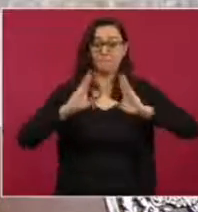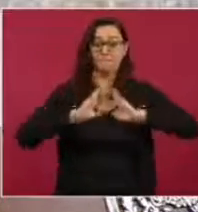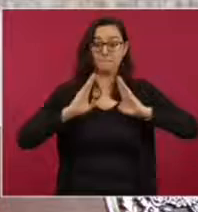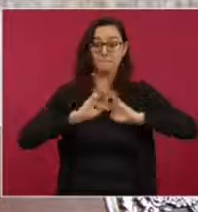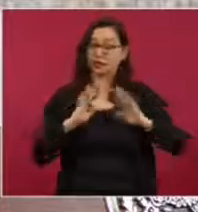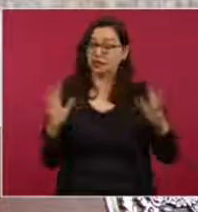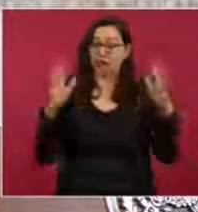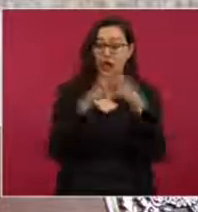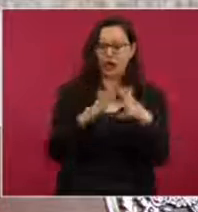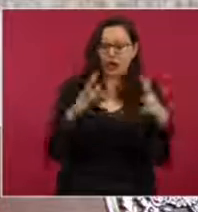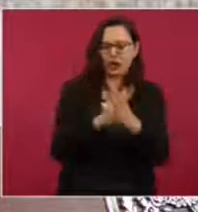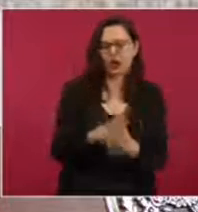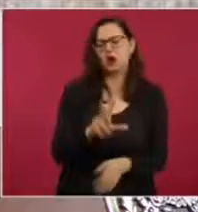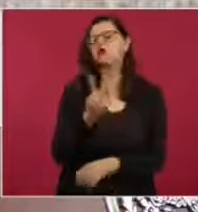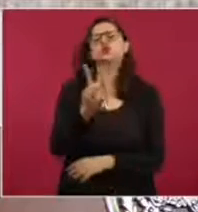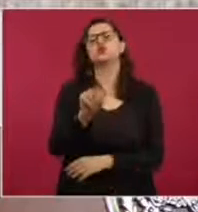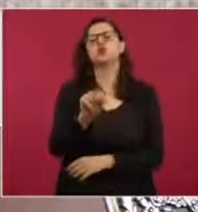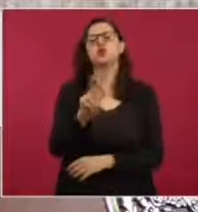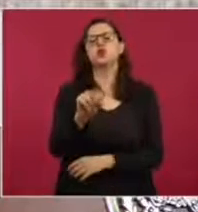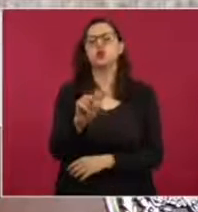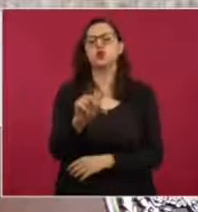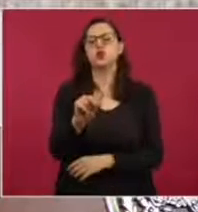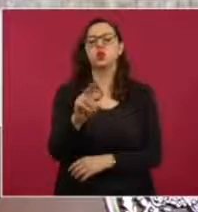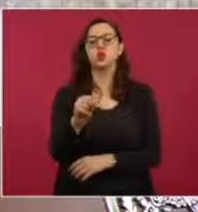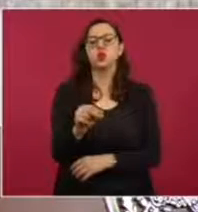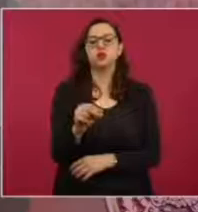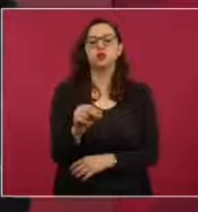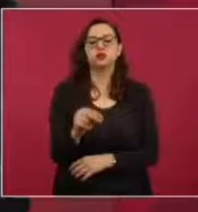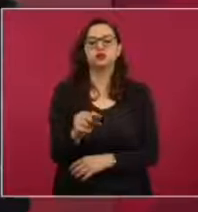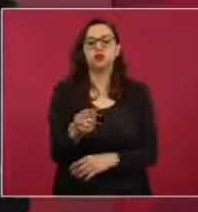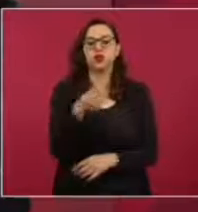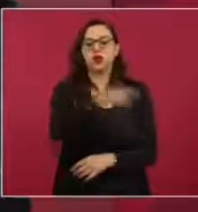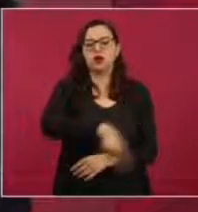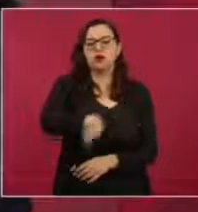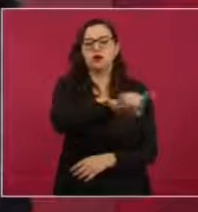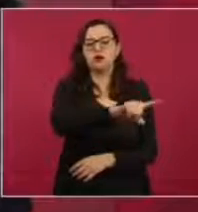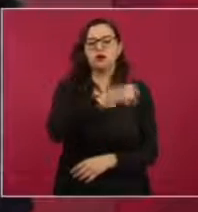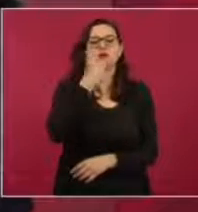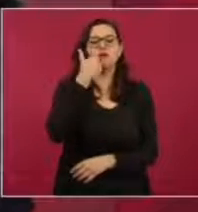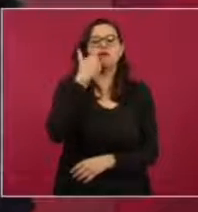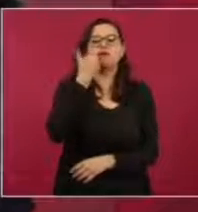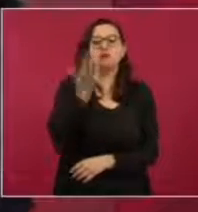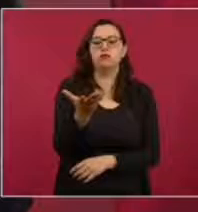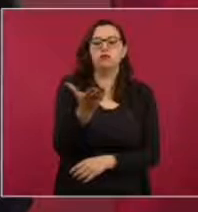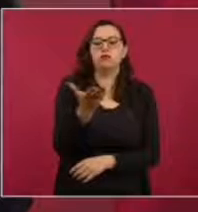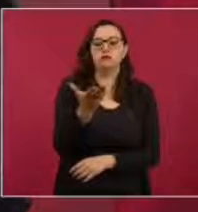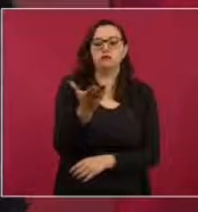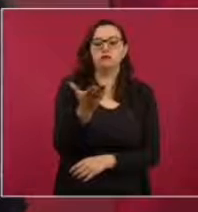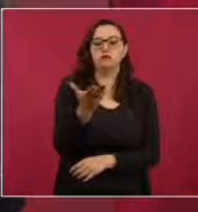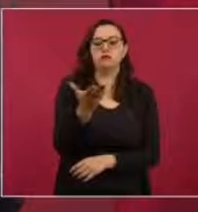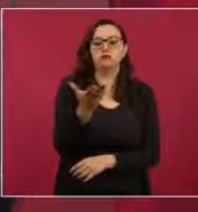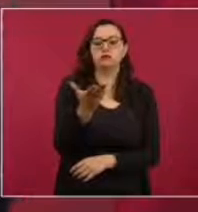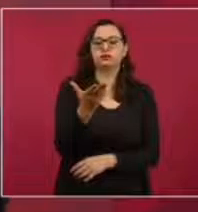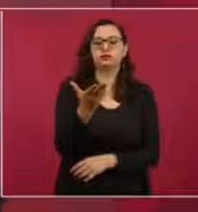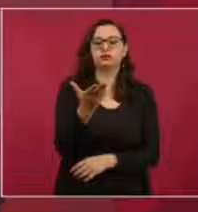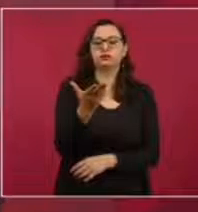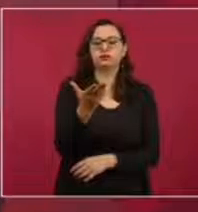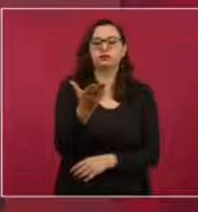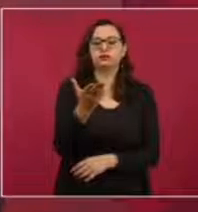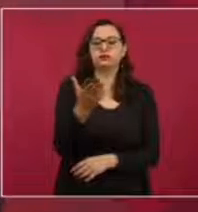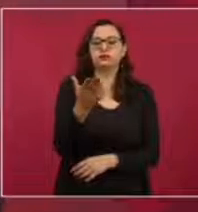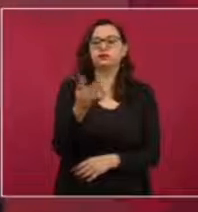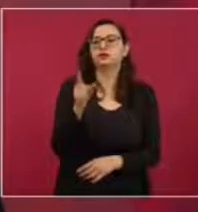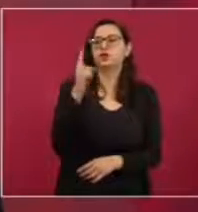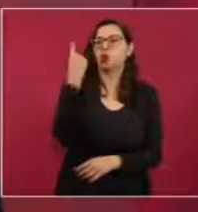no, es tener al gobernante que